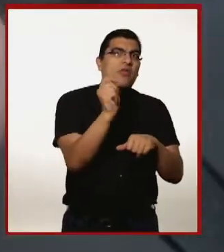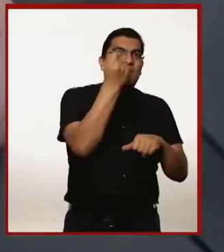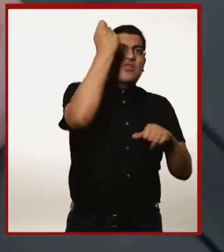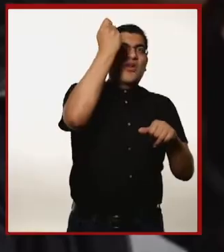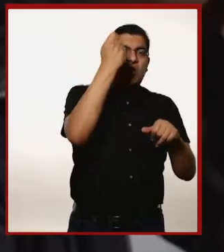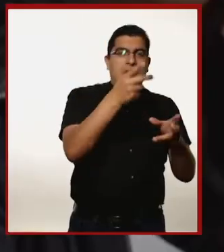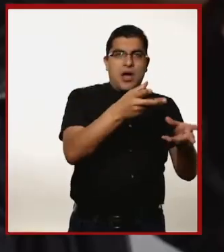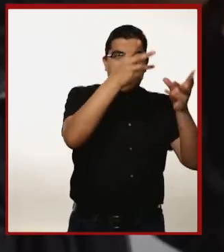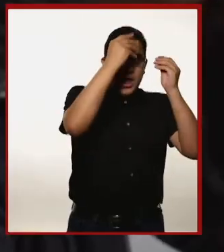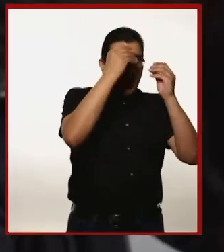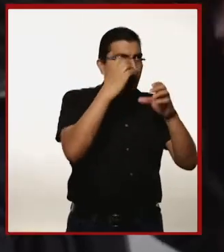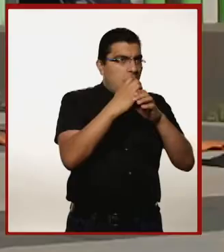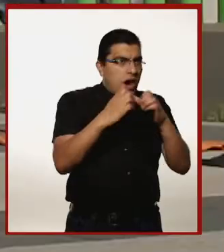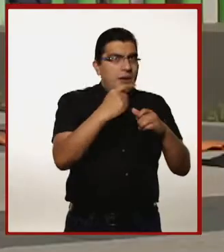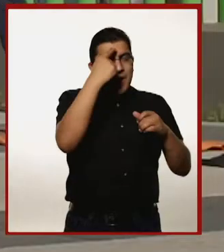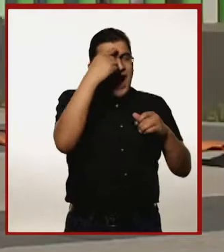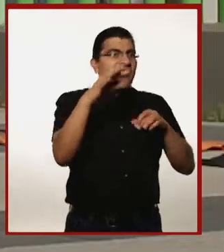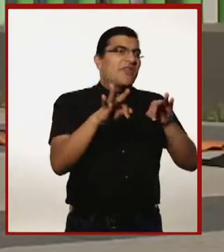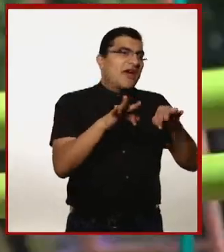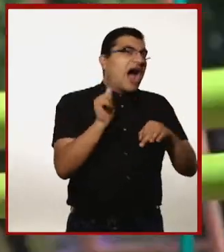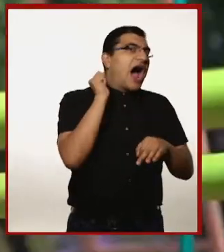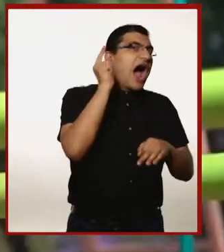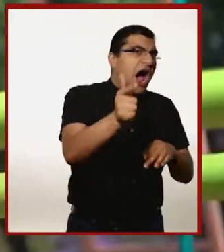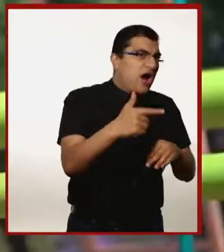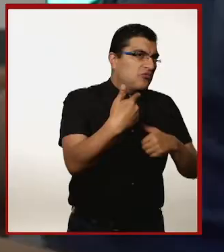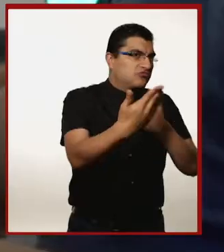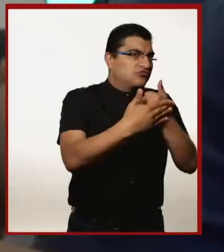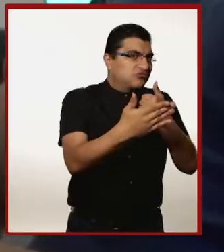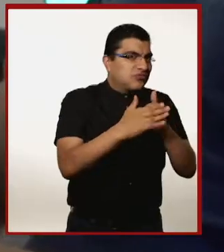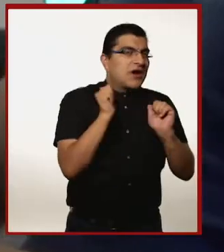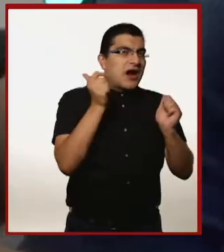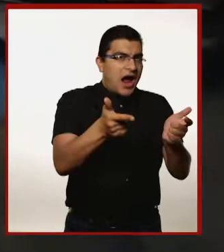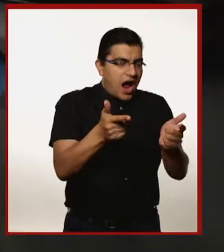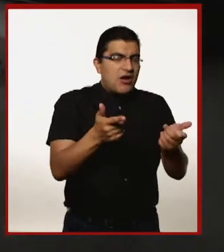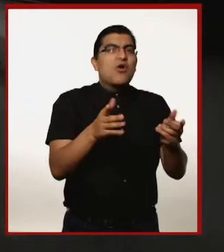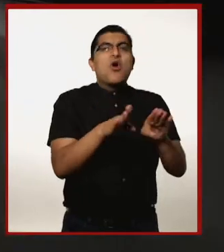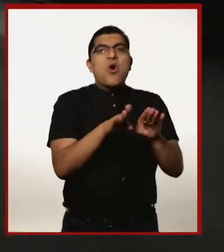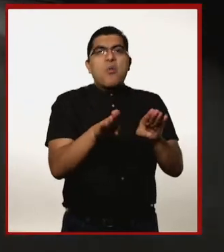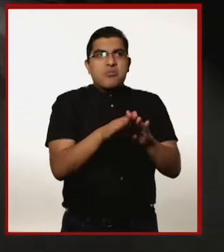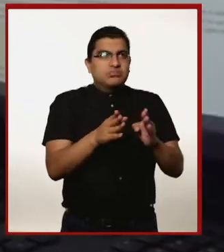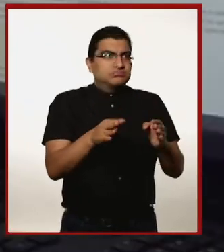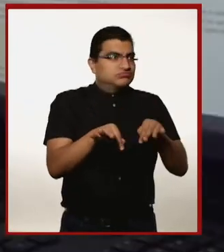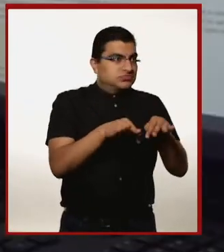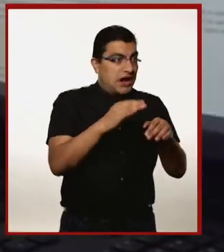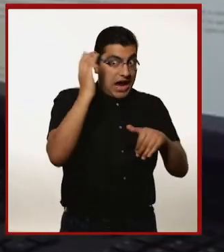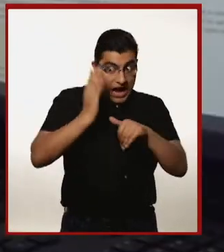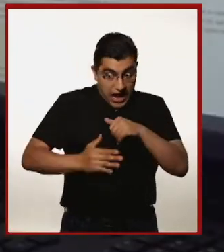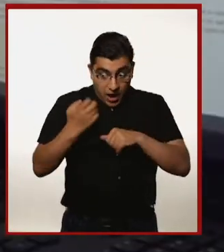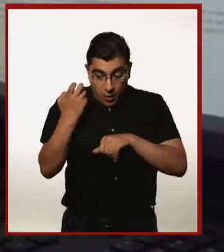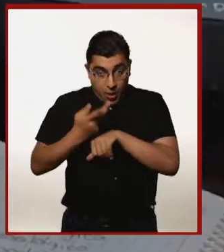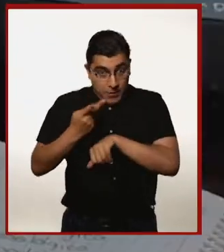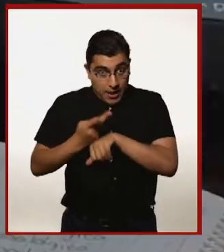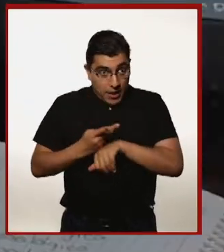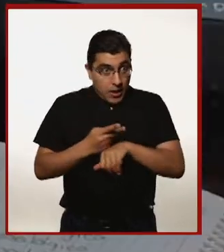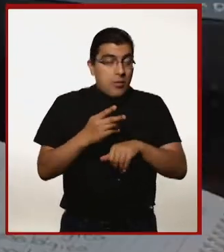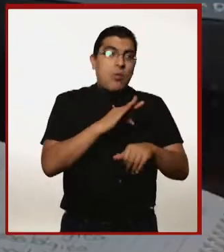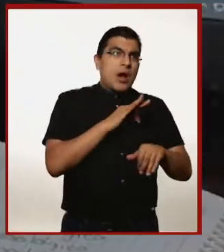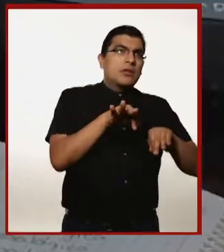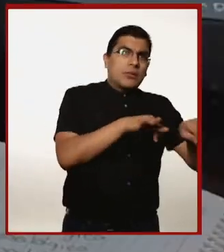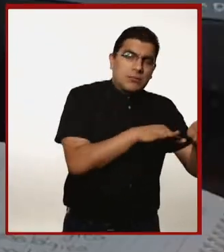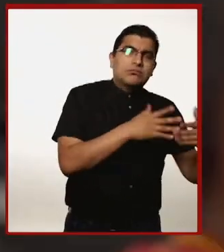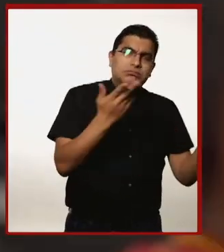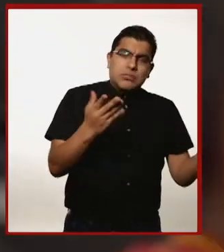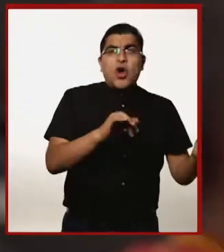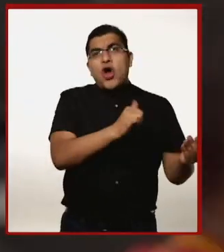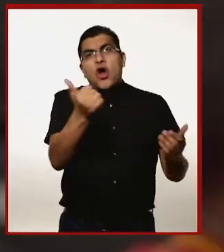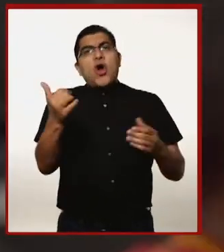bachillerato tecnológico, que además te da conocimientos para desarrollar una carrera, un oficio, una profesión incluso, pero también